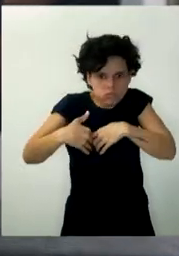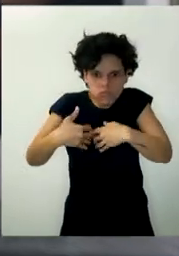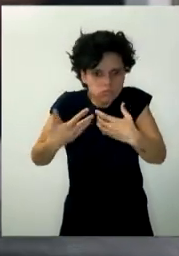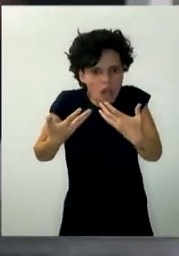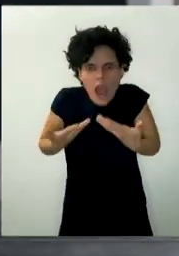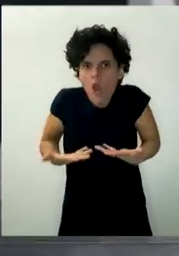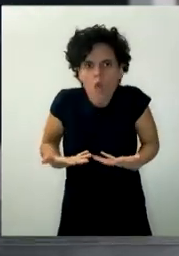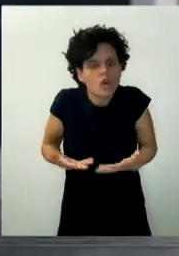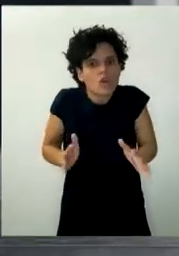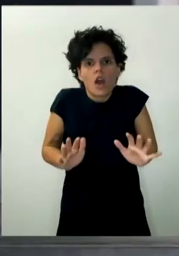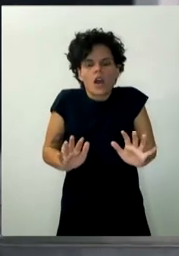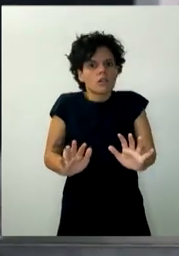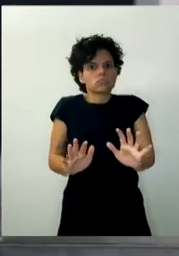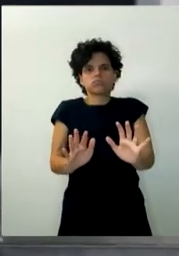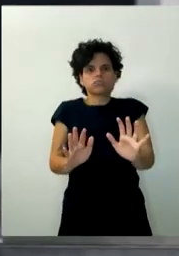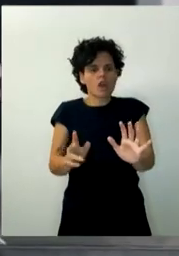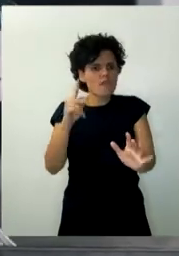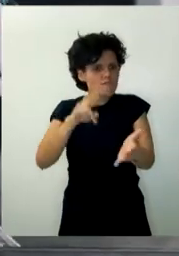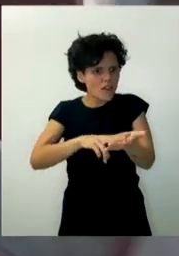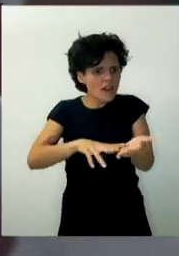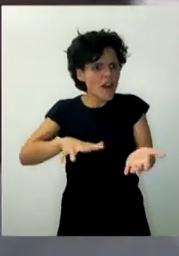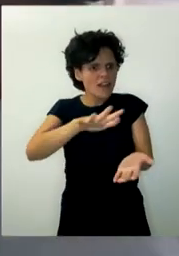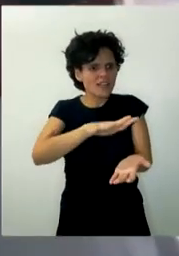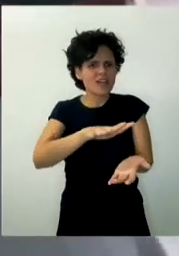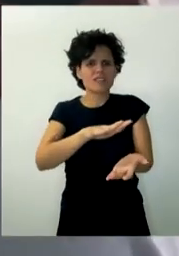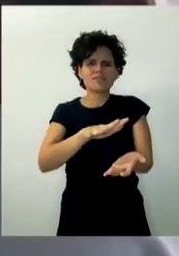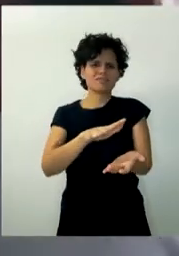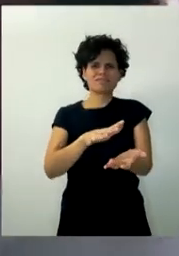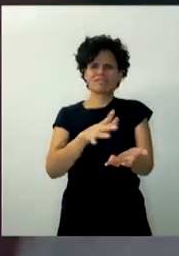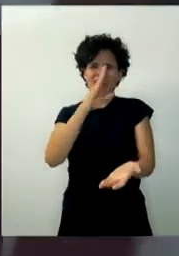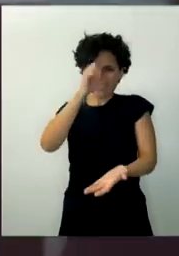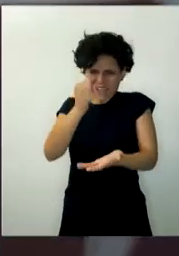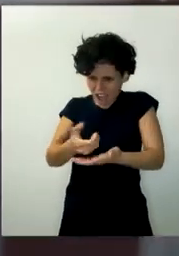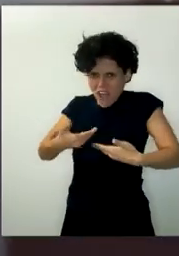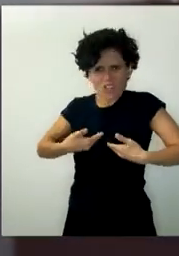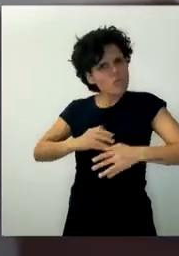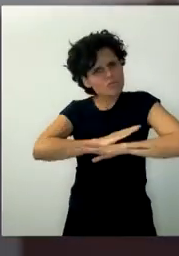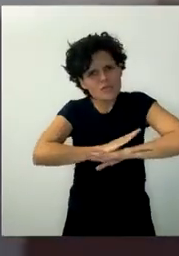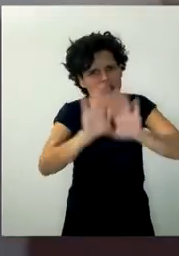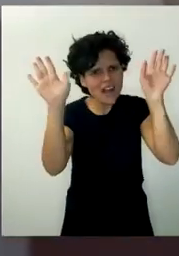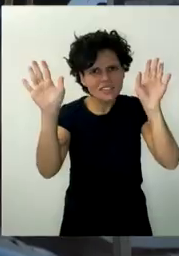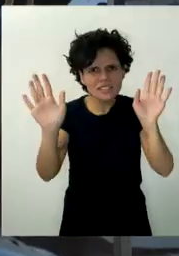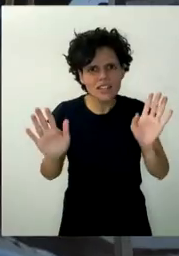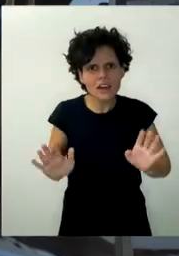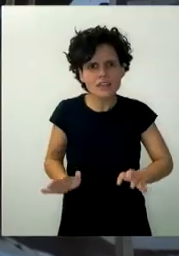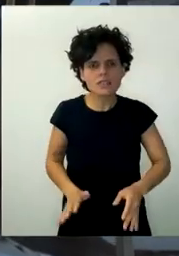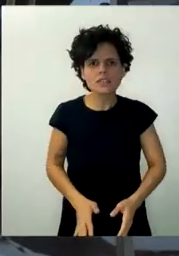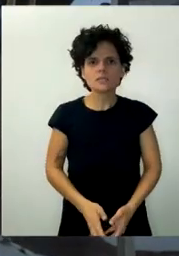han derrumbado como castillo de negro. Y que la realidad... No más engaños.